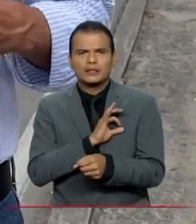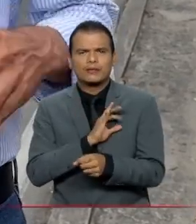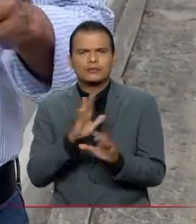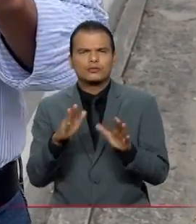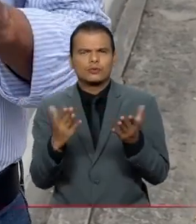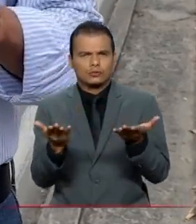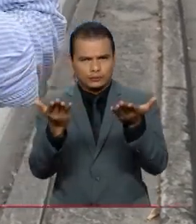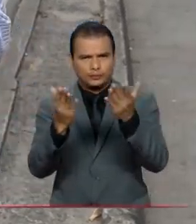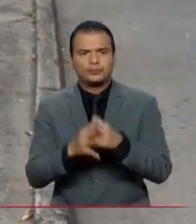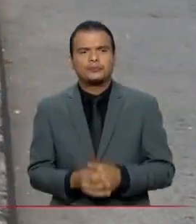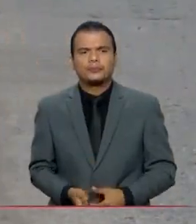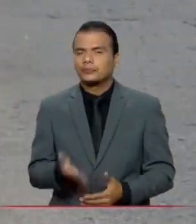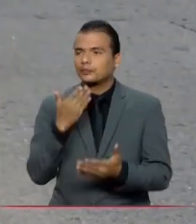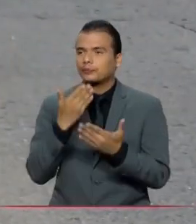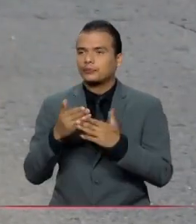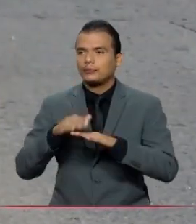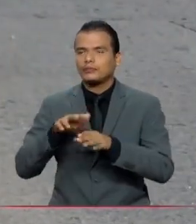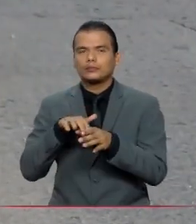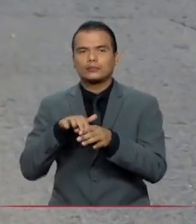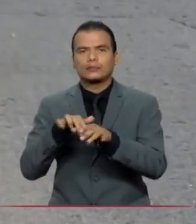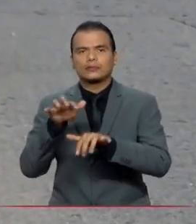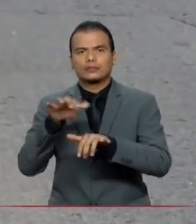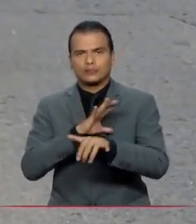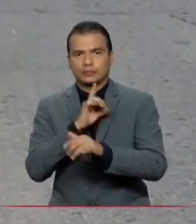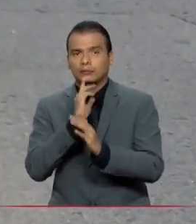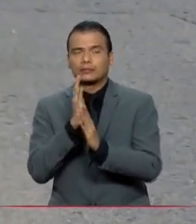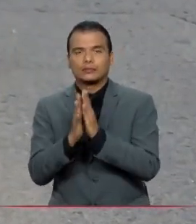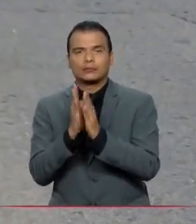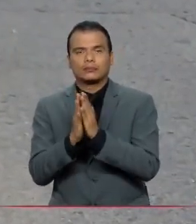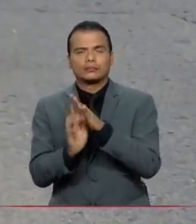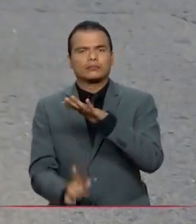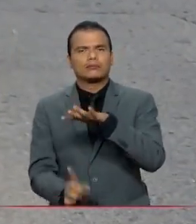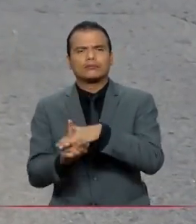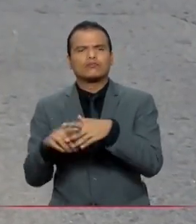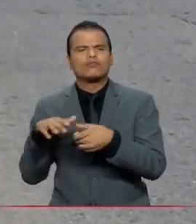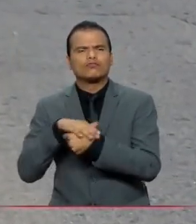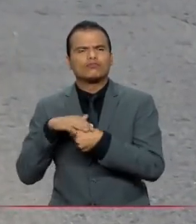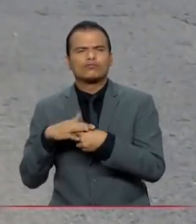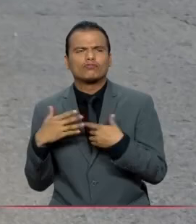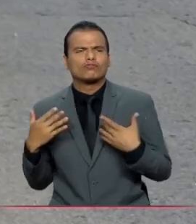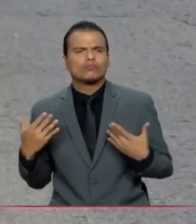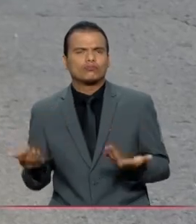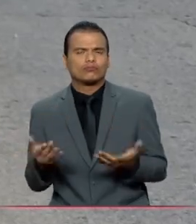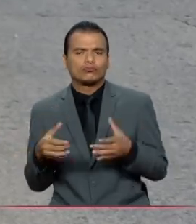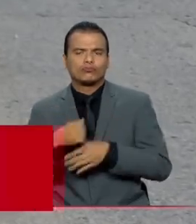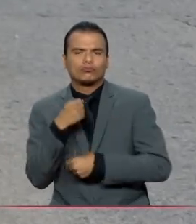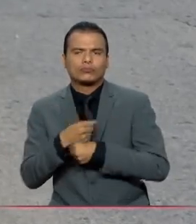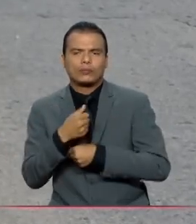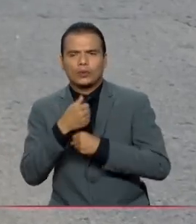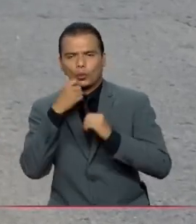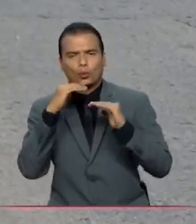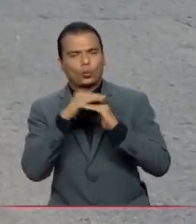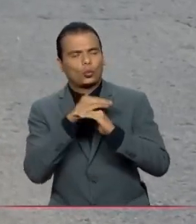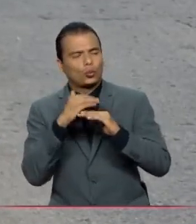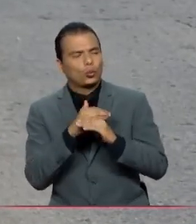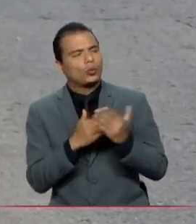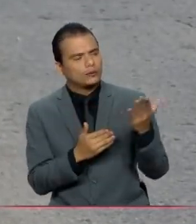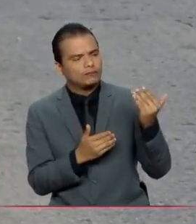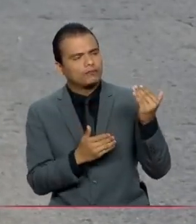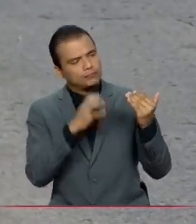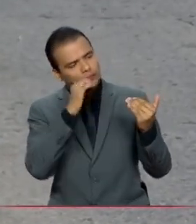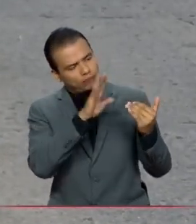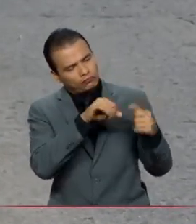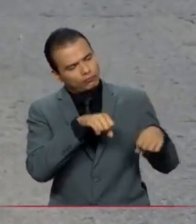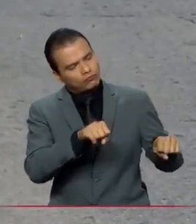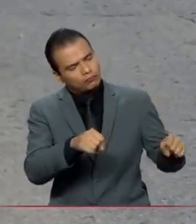Buenas tardes. Según la Secretaría de Movilidad de Cali, esto habría ocurrido de la siguiente forma. Al conductor de la motocicleta le piden detenerse en un operativo de control